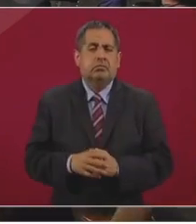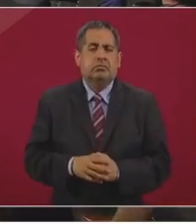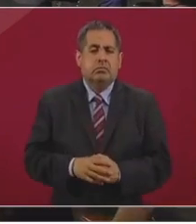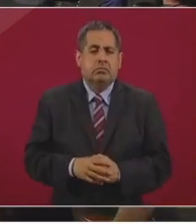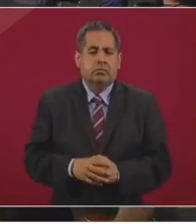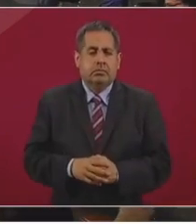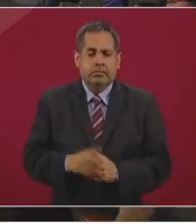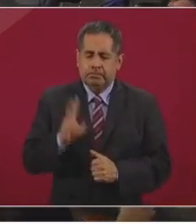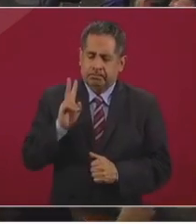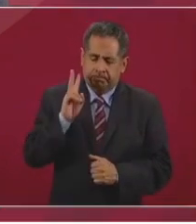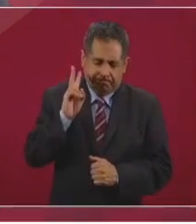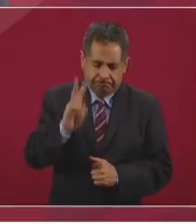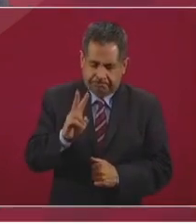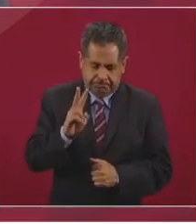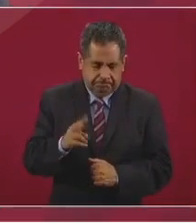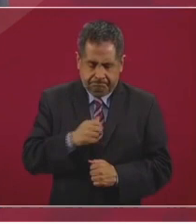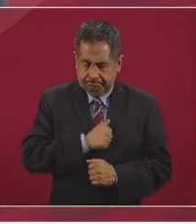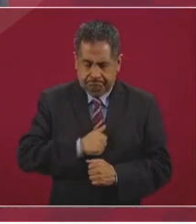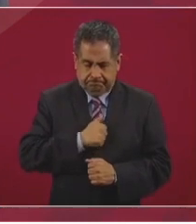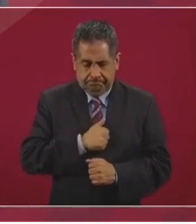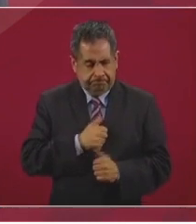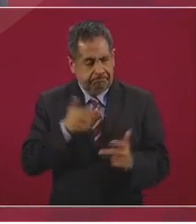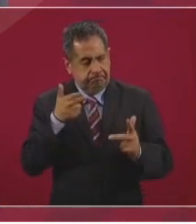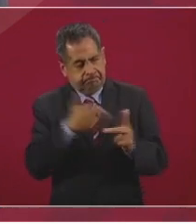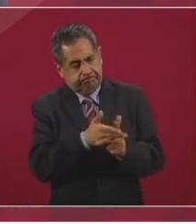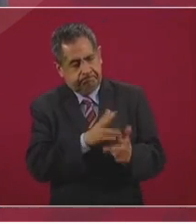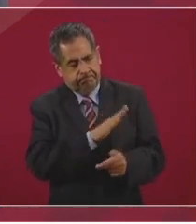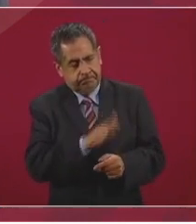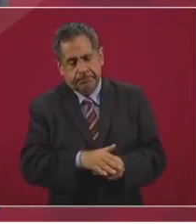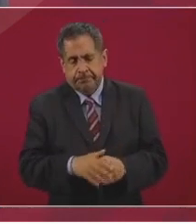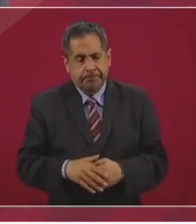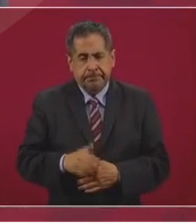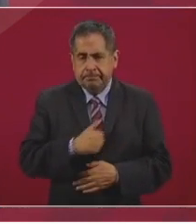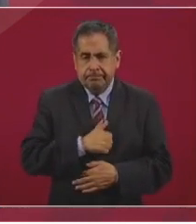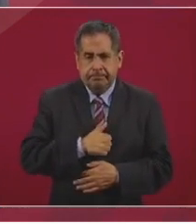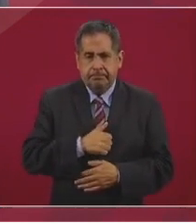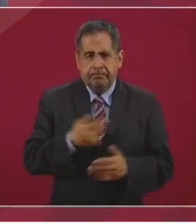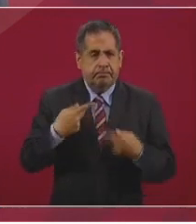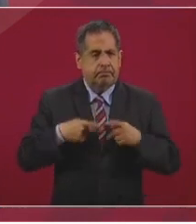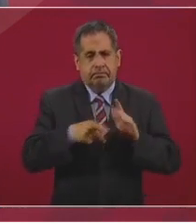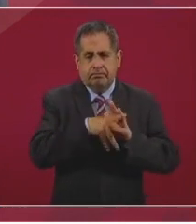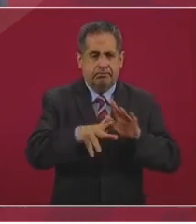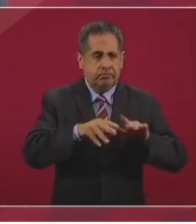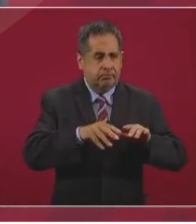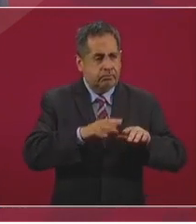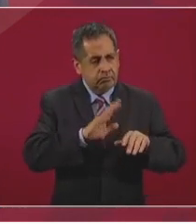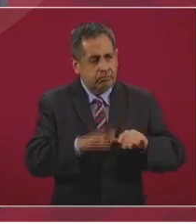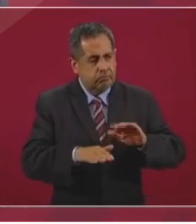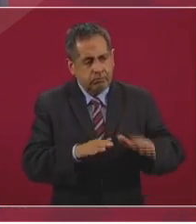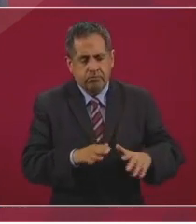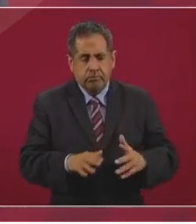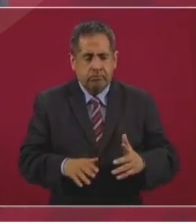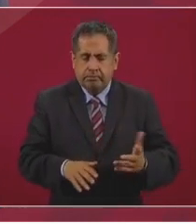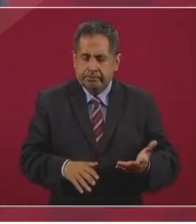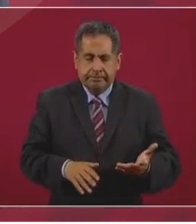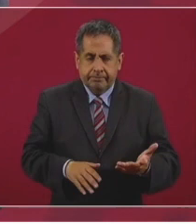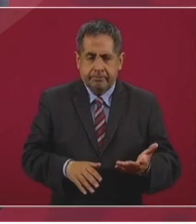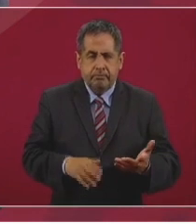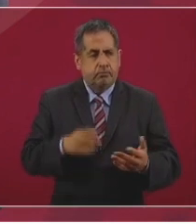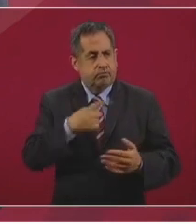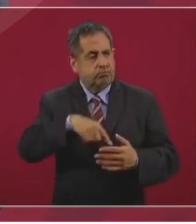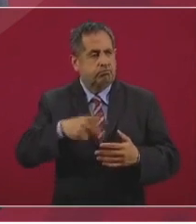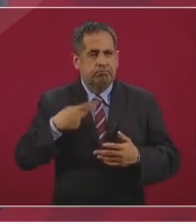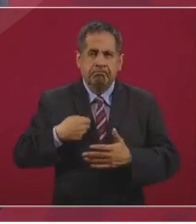Pues muy lamentable, ¿no? Los asesinatos de periodistas y de